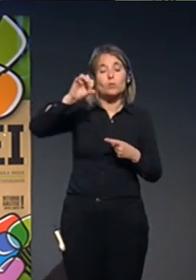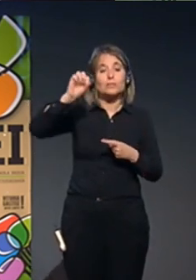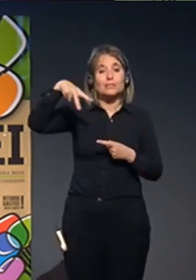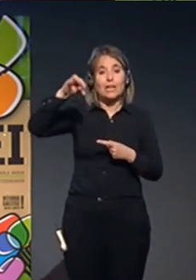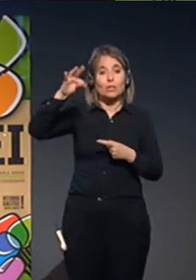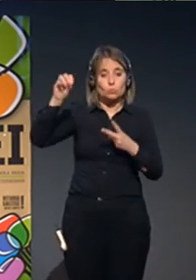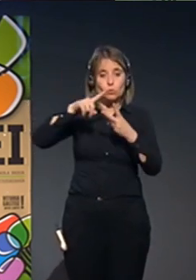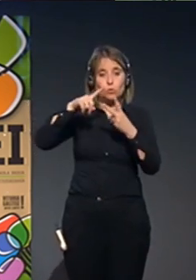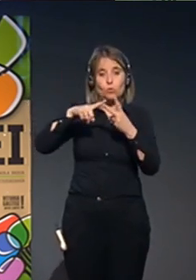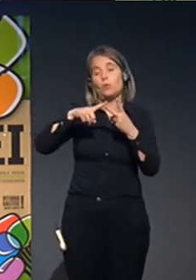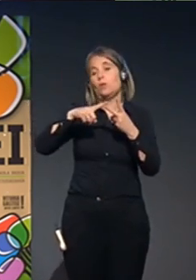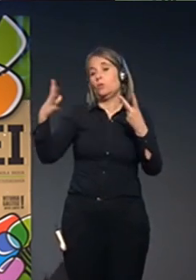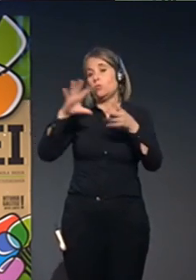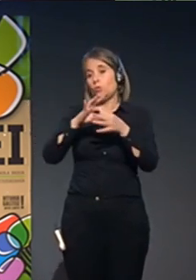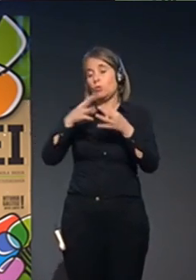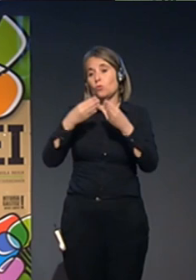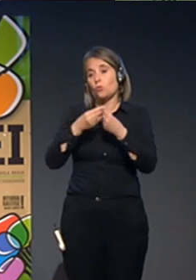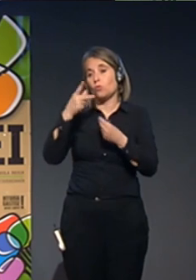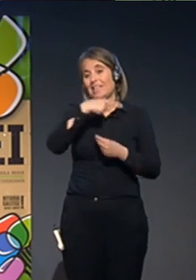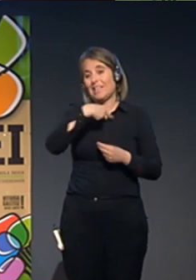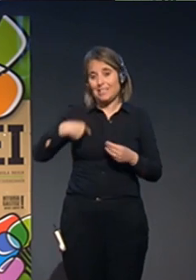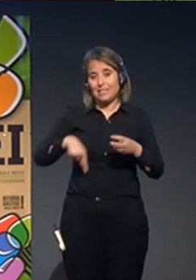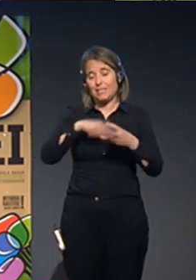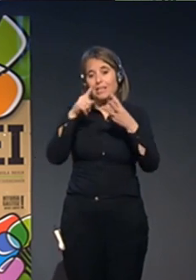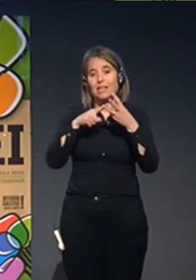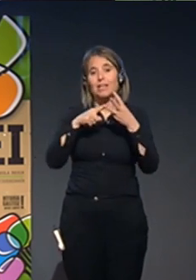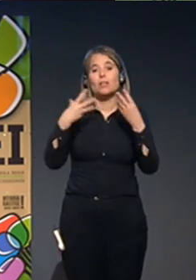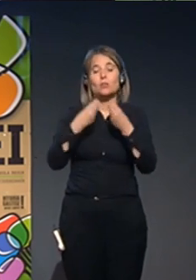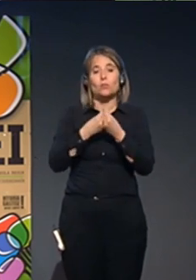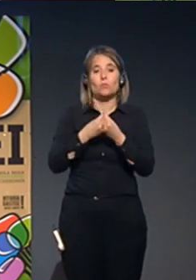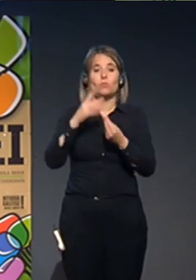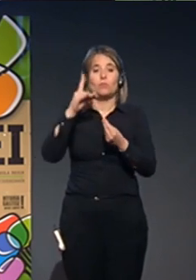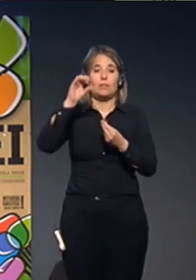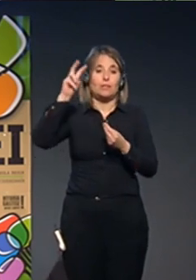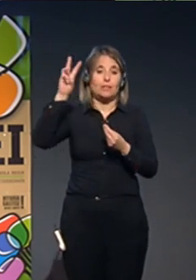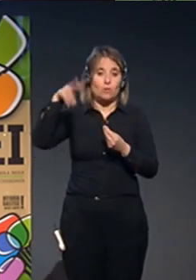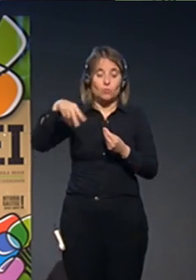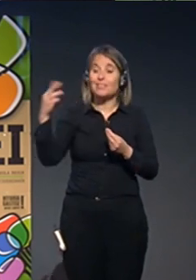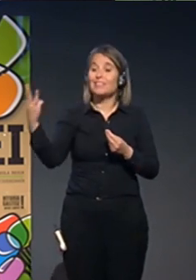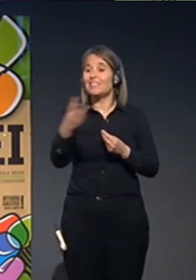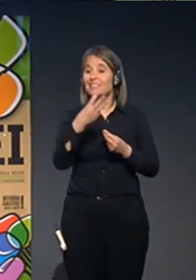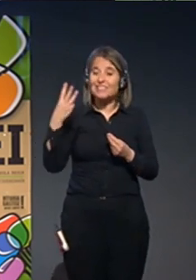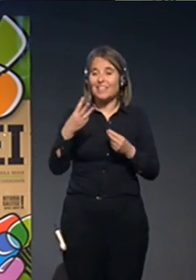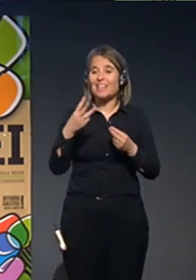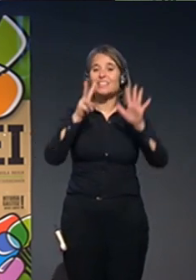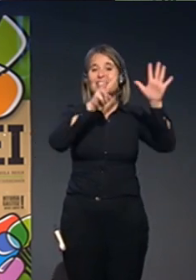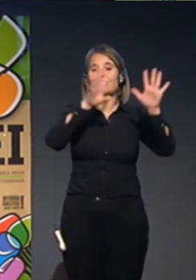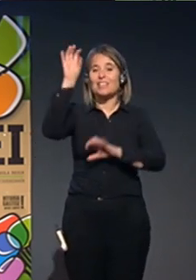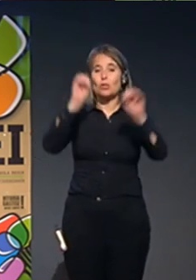Bayer la centa que se unió con la kchina y la Stevens que se unió con la da esas tres proporcionan el